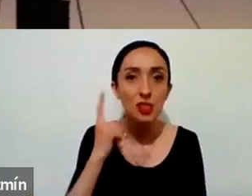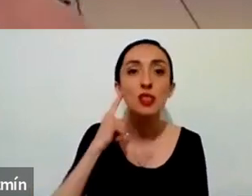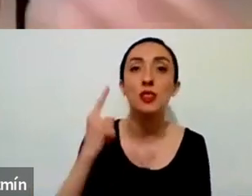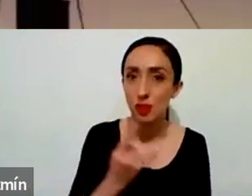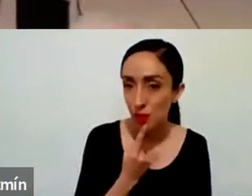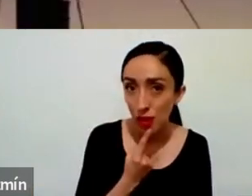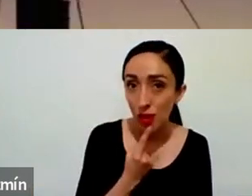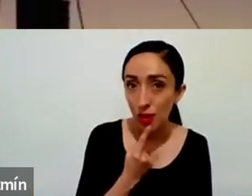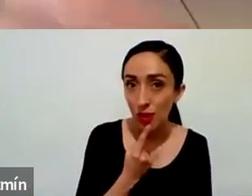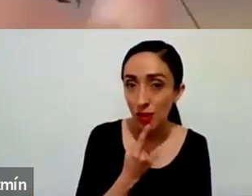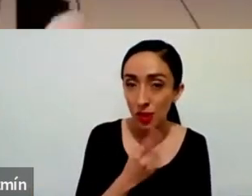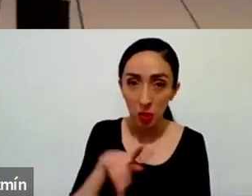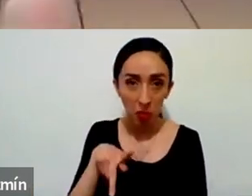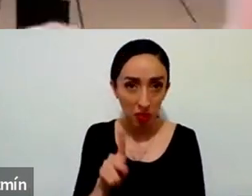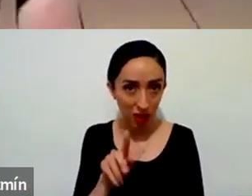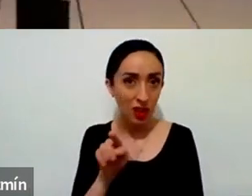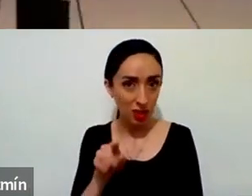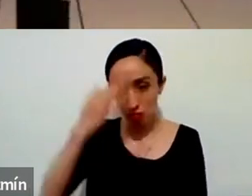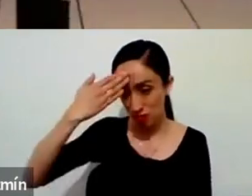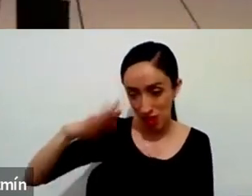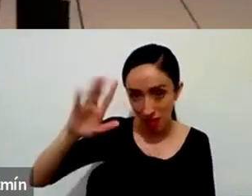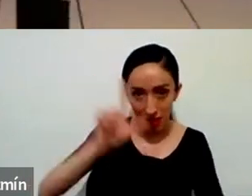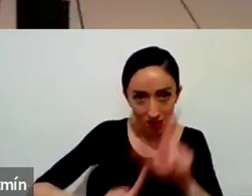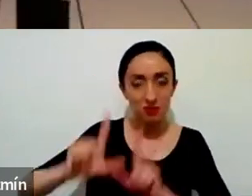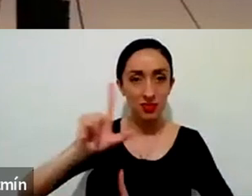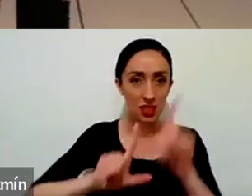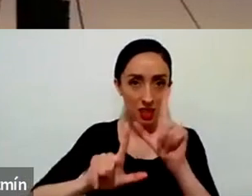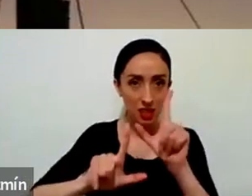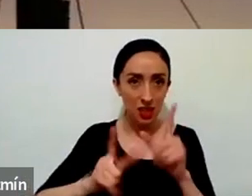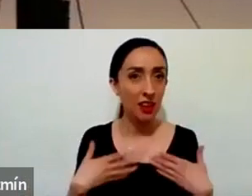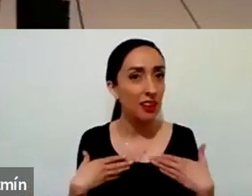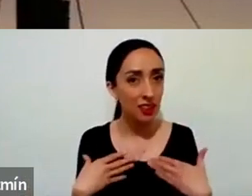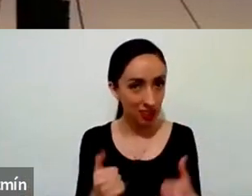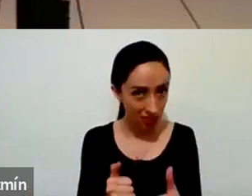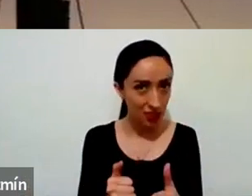pueden ver gestos y pueden entender el mensaje.